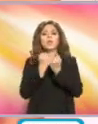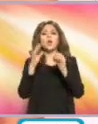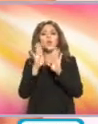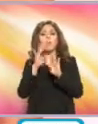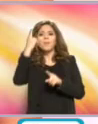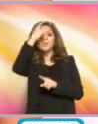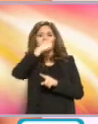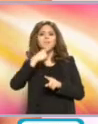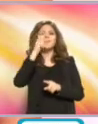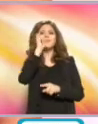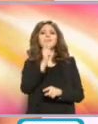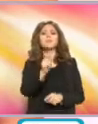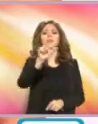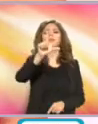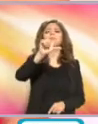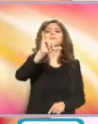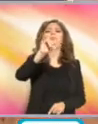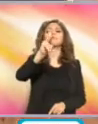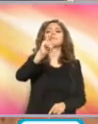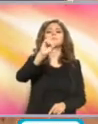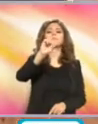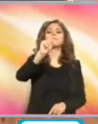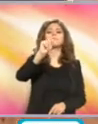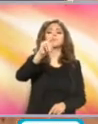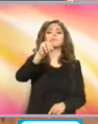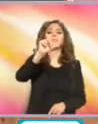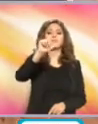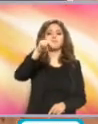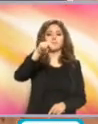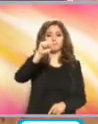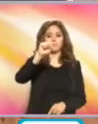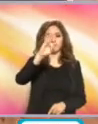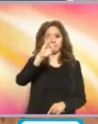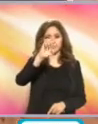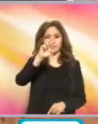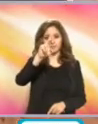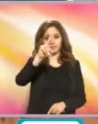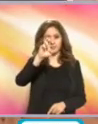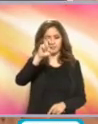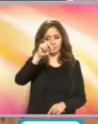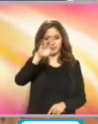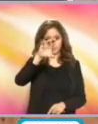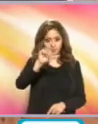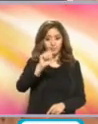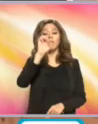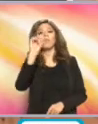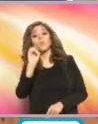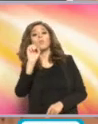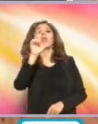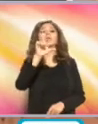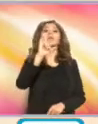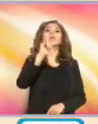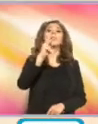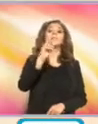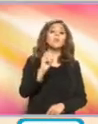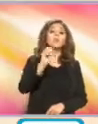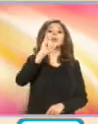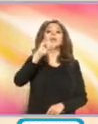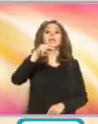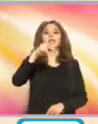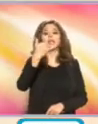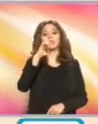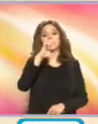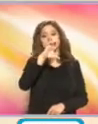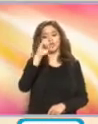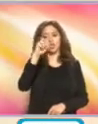es la lipotransferencia? Hoy vamos a hablar de lo que se llama lipotransferencia o lipoinyección, y sobre todo enfocada en la cara.